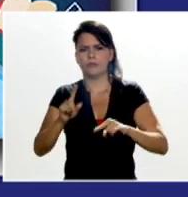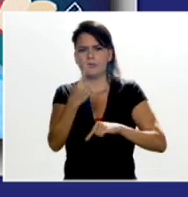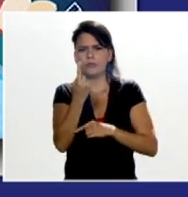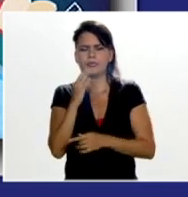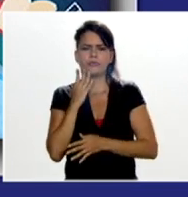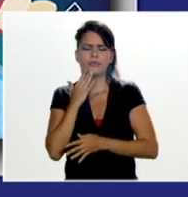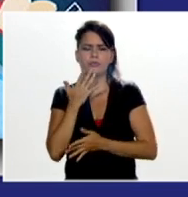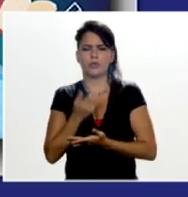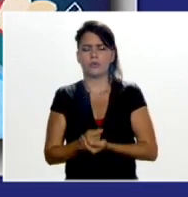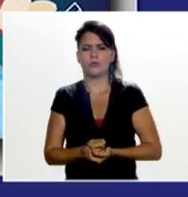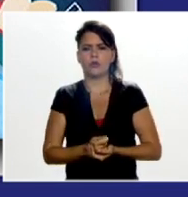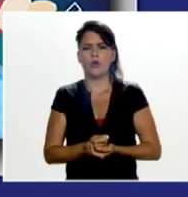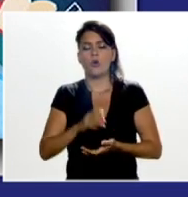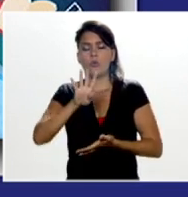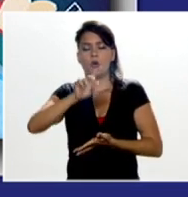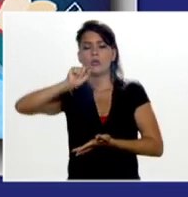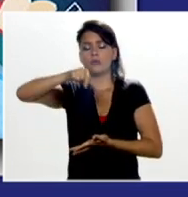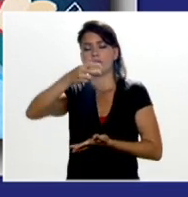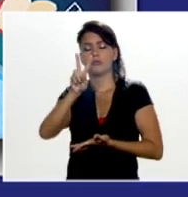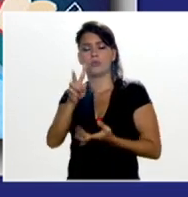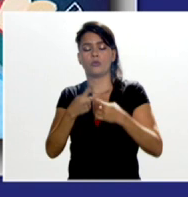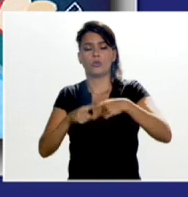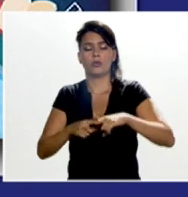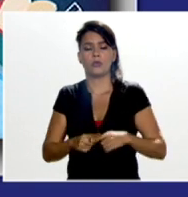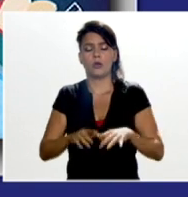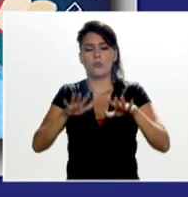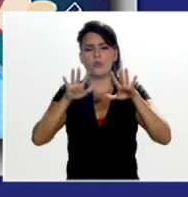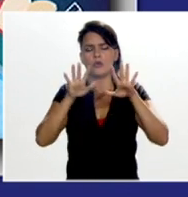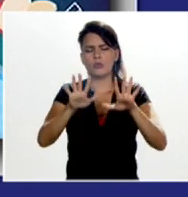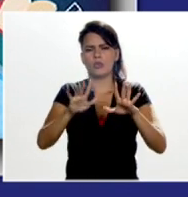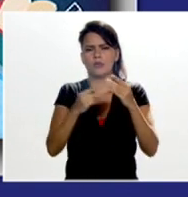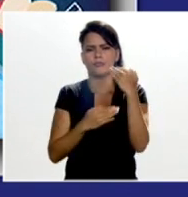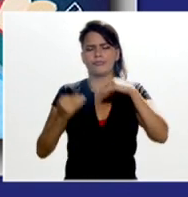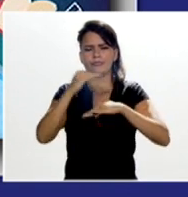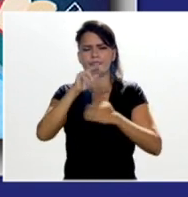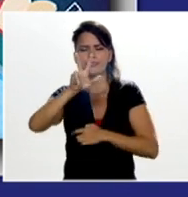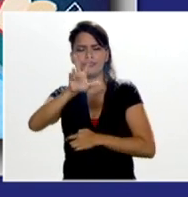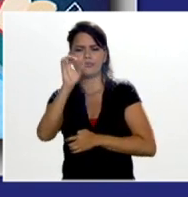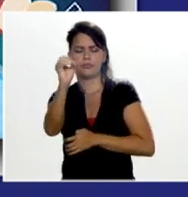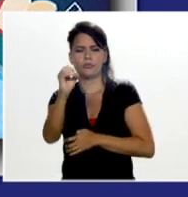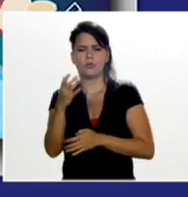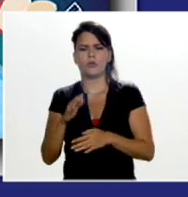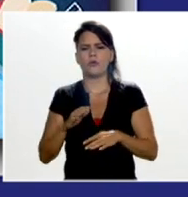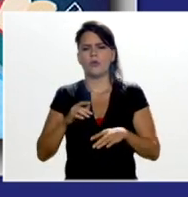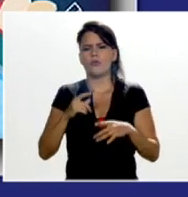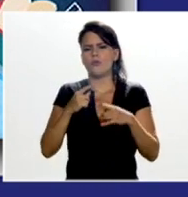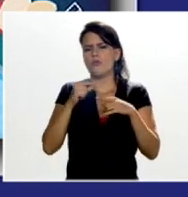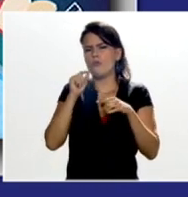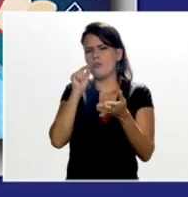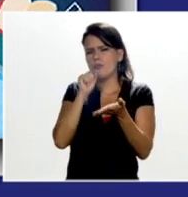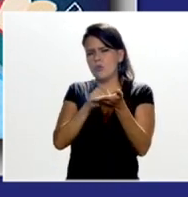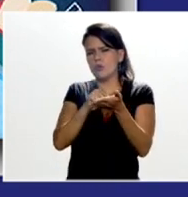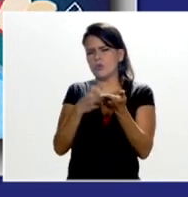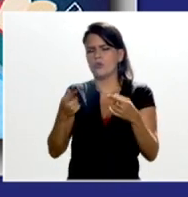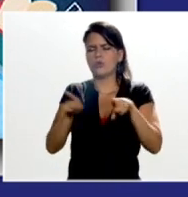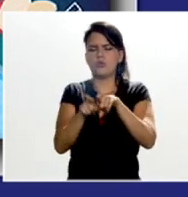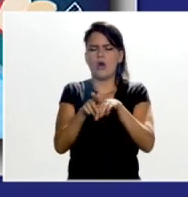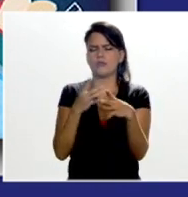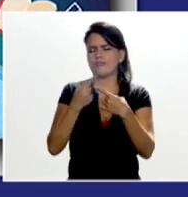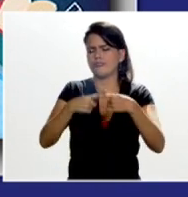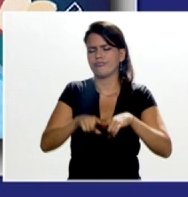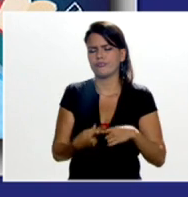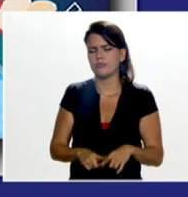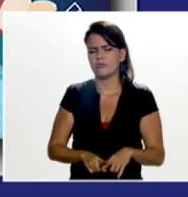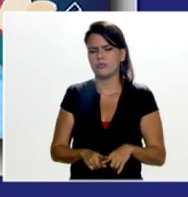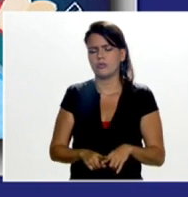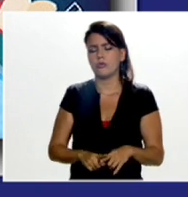ejemplo, 4,2 por 10 a la 30 por, el puntico significa la multiplicación,